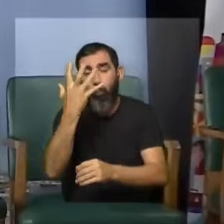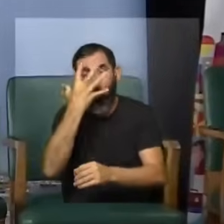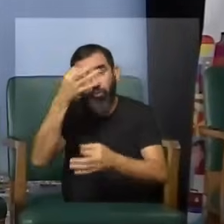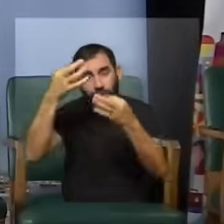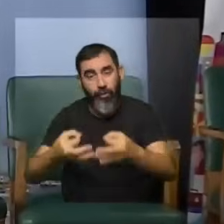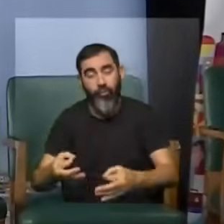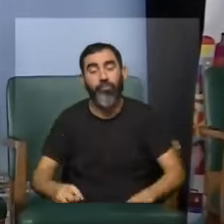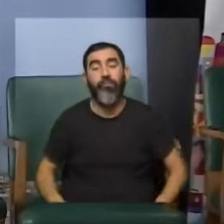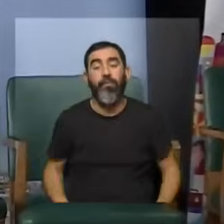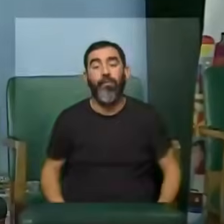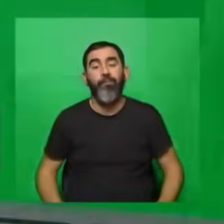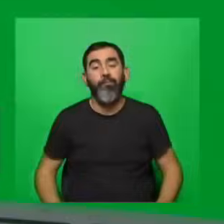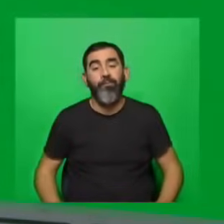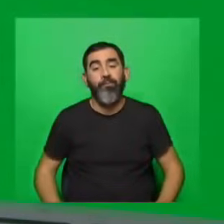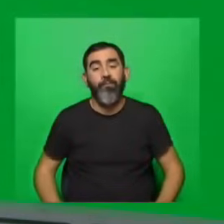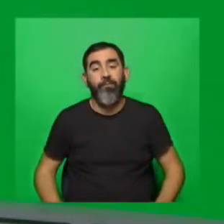Carnaval.